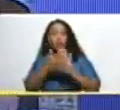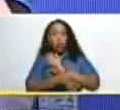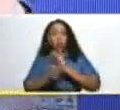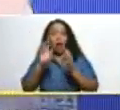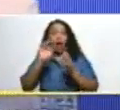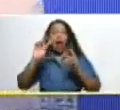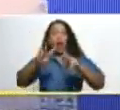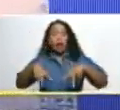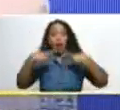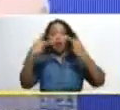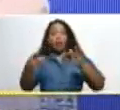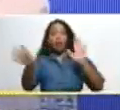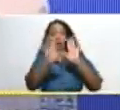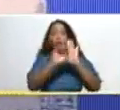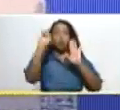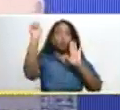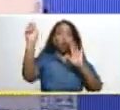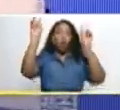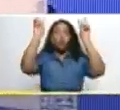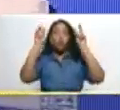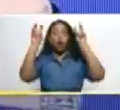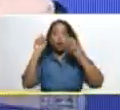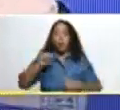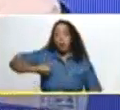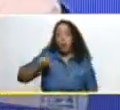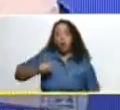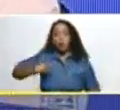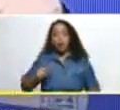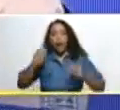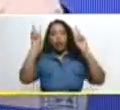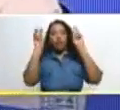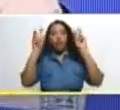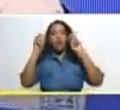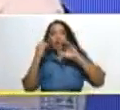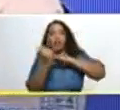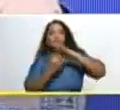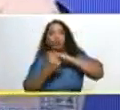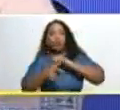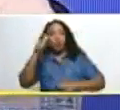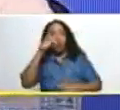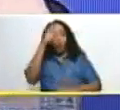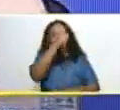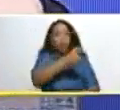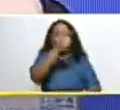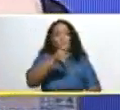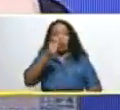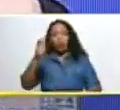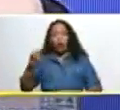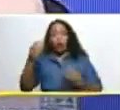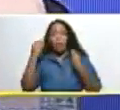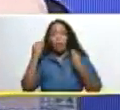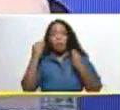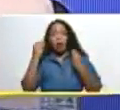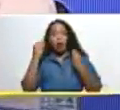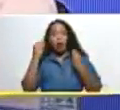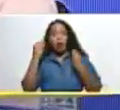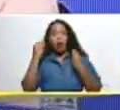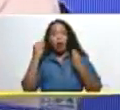constitucional era una nueva policía, unos nuevos organismos de seguridad ciudadana a la par de los